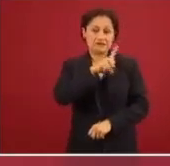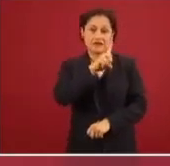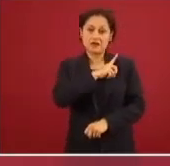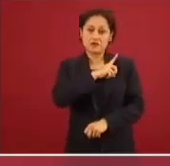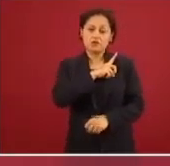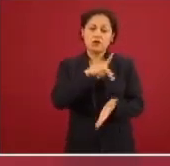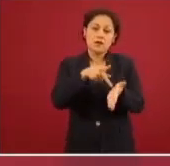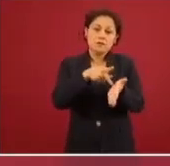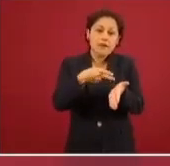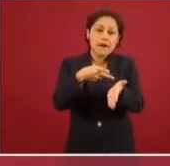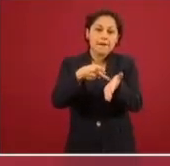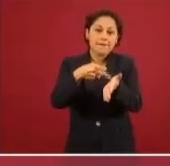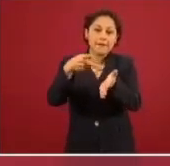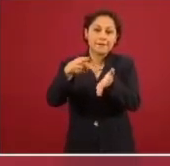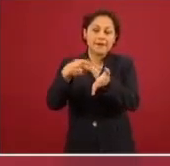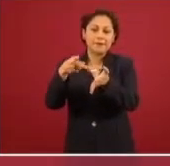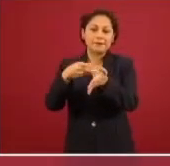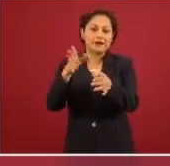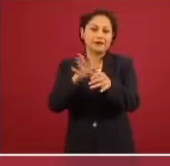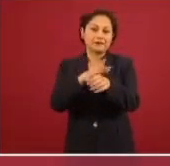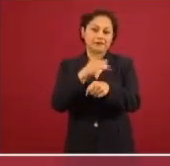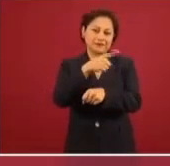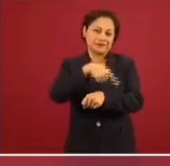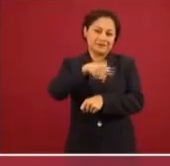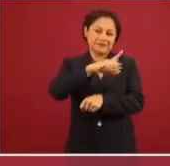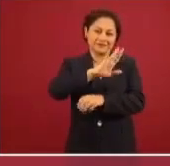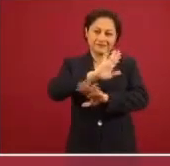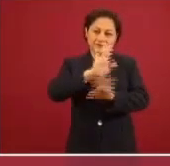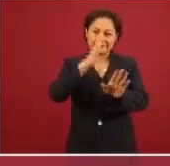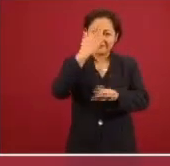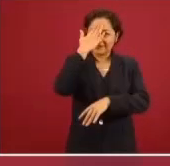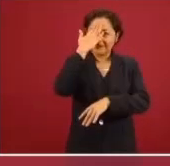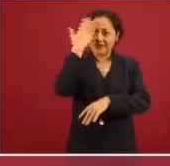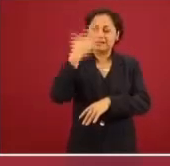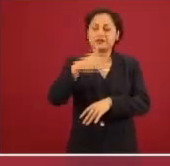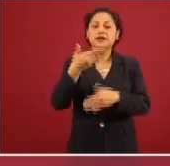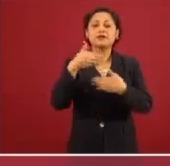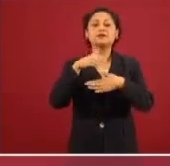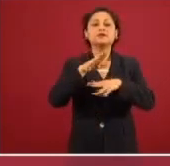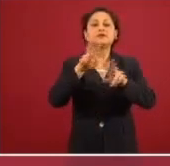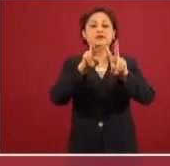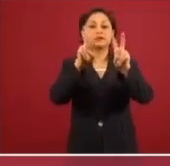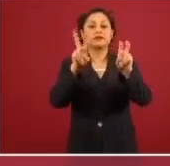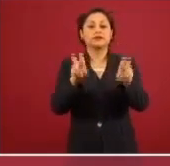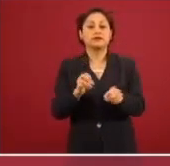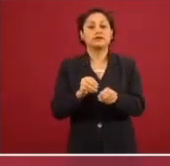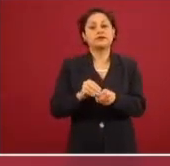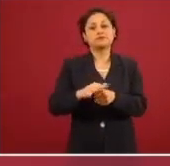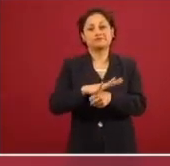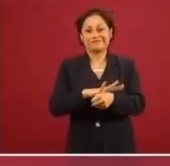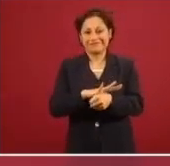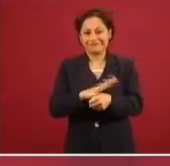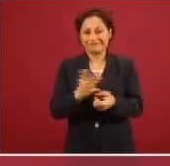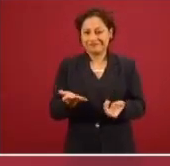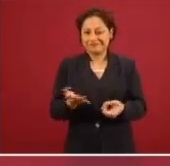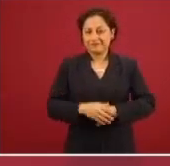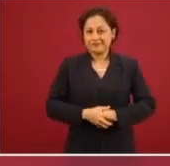todos sabemos de la epidemia del coronavirus. Es